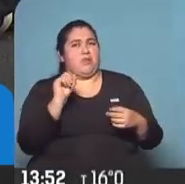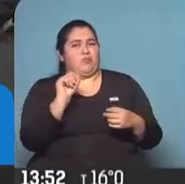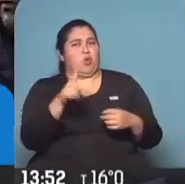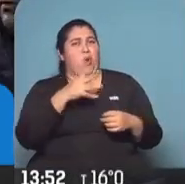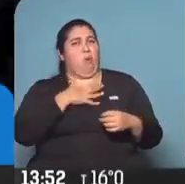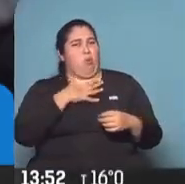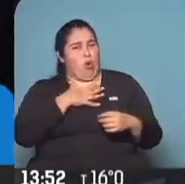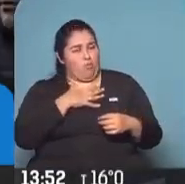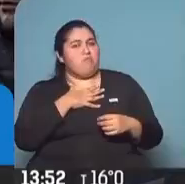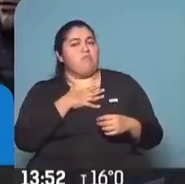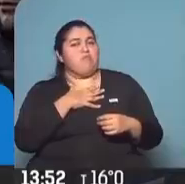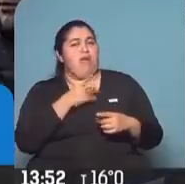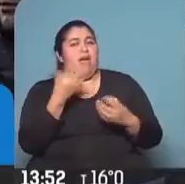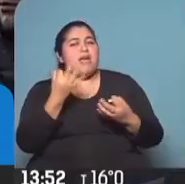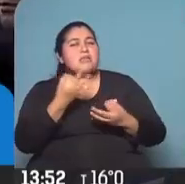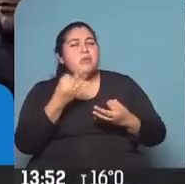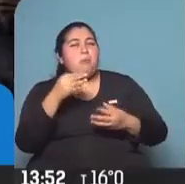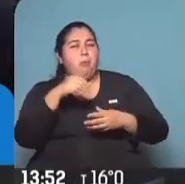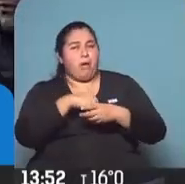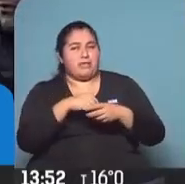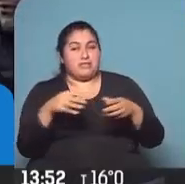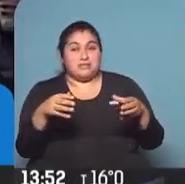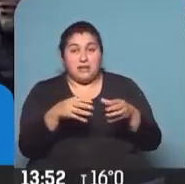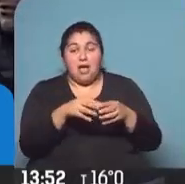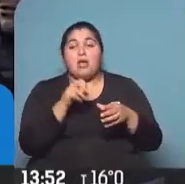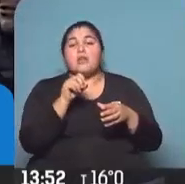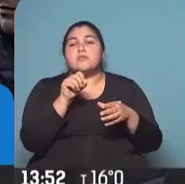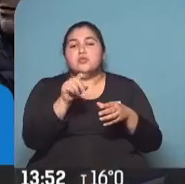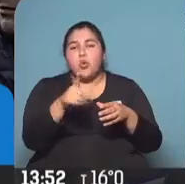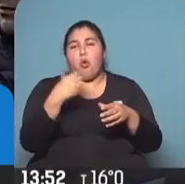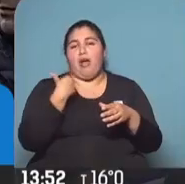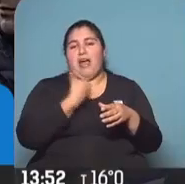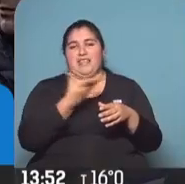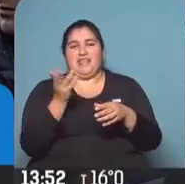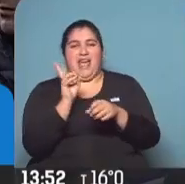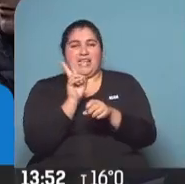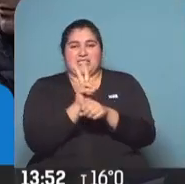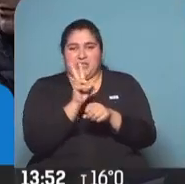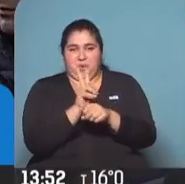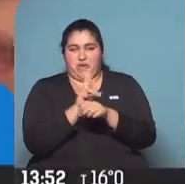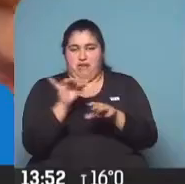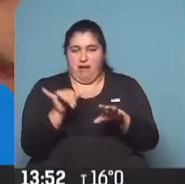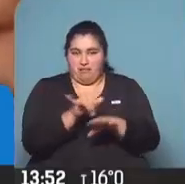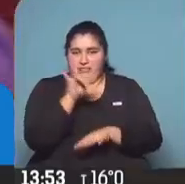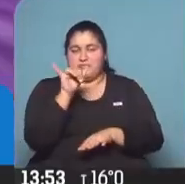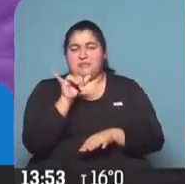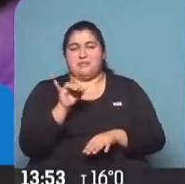ayuntamientos y especialidades correspondientes al escalafón general de seguridad aeroportuario